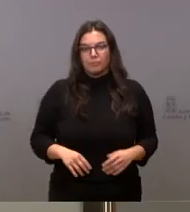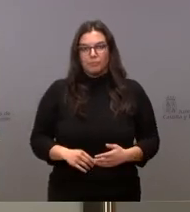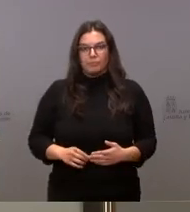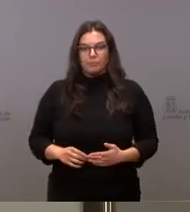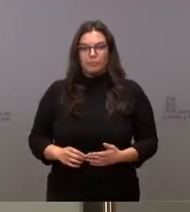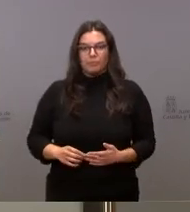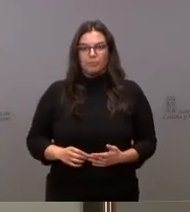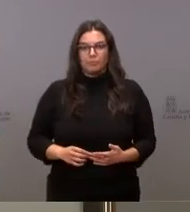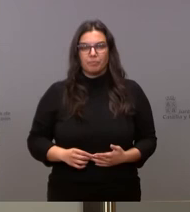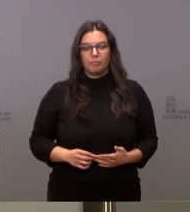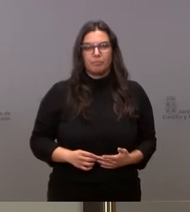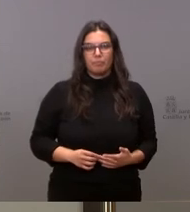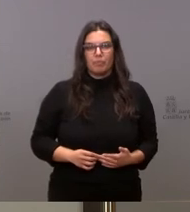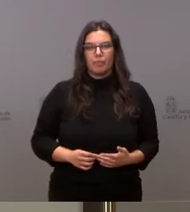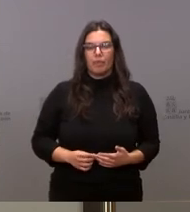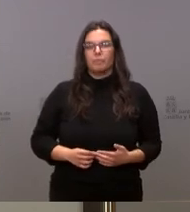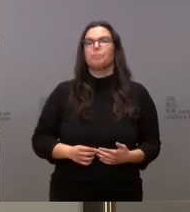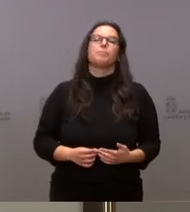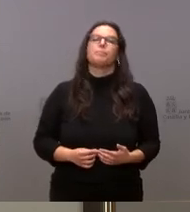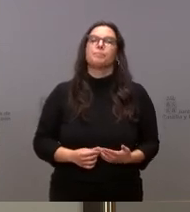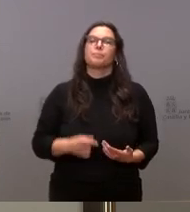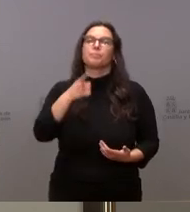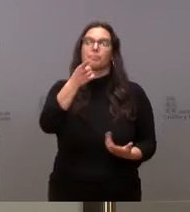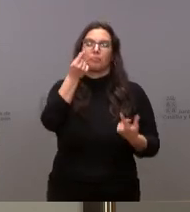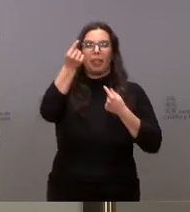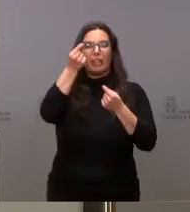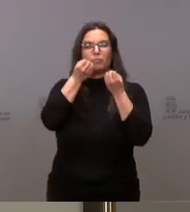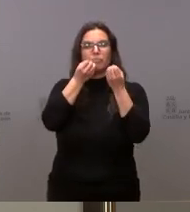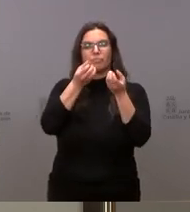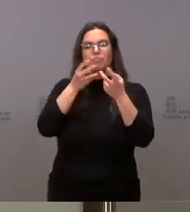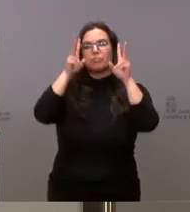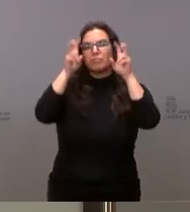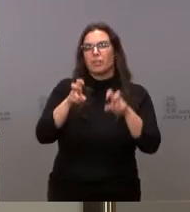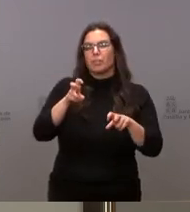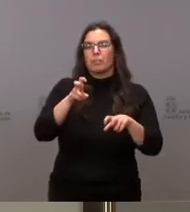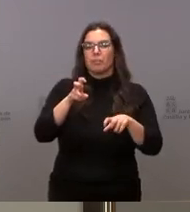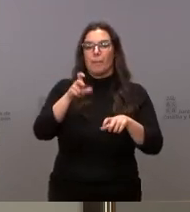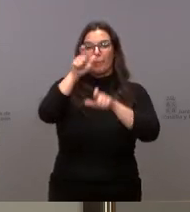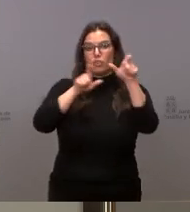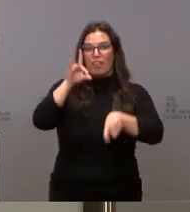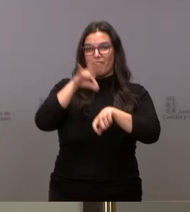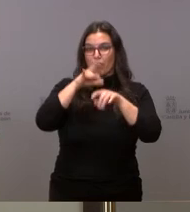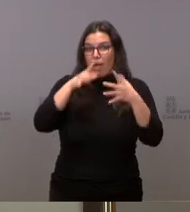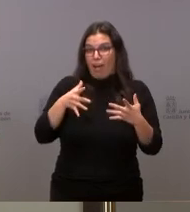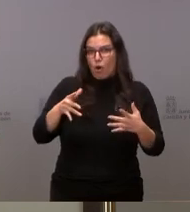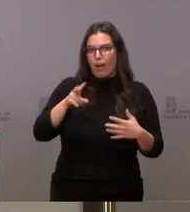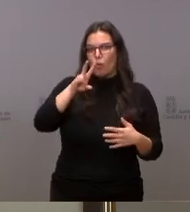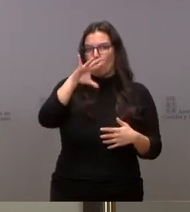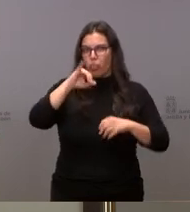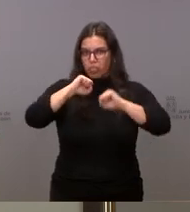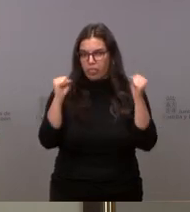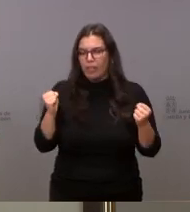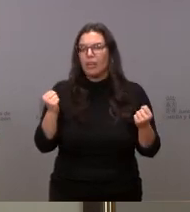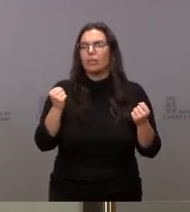si un par de cosas han dado algún dato de perfil de enfermos que están en la uci etc me gustaría completar